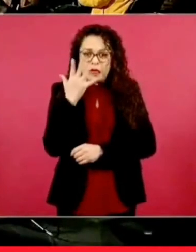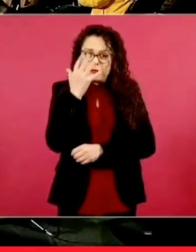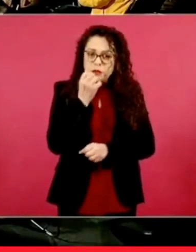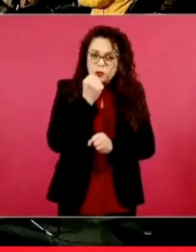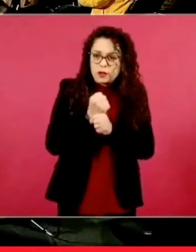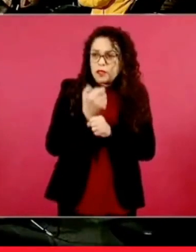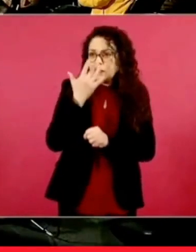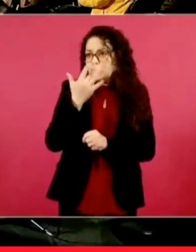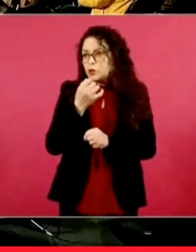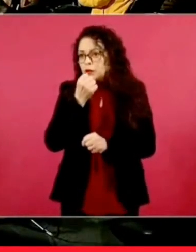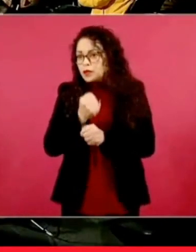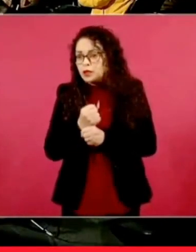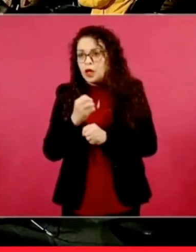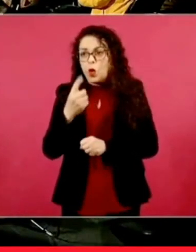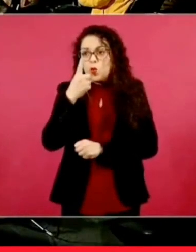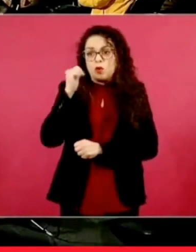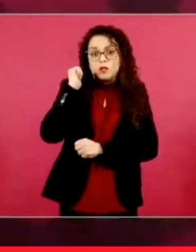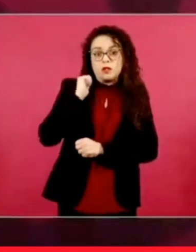siglo se peleaba